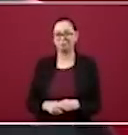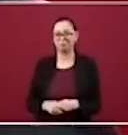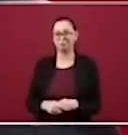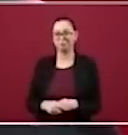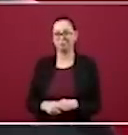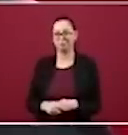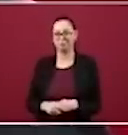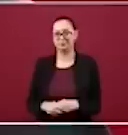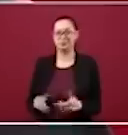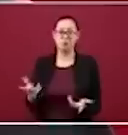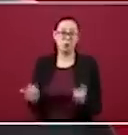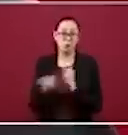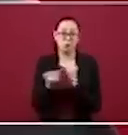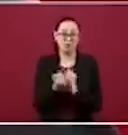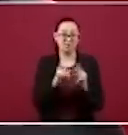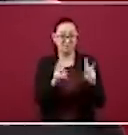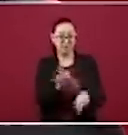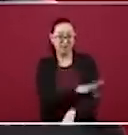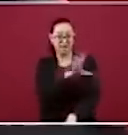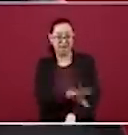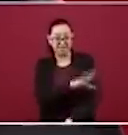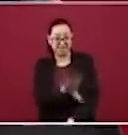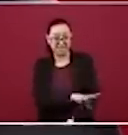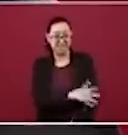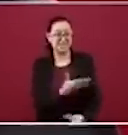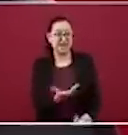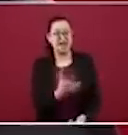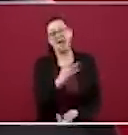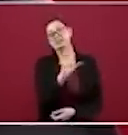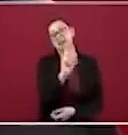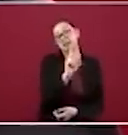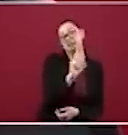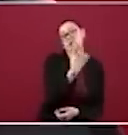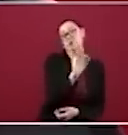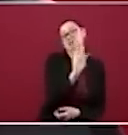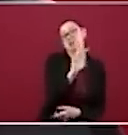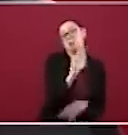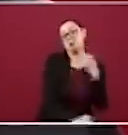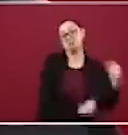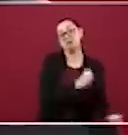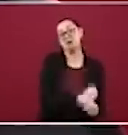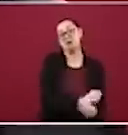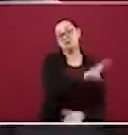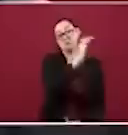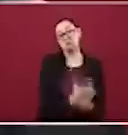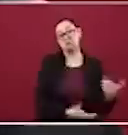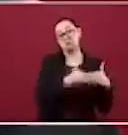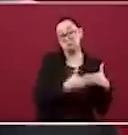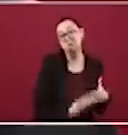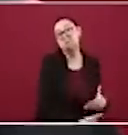en el sector energético por 30, 40, 50 años. En algunos